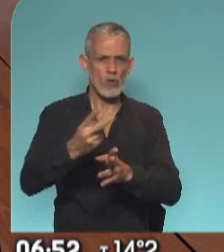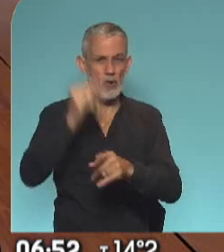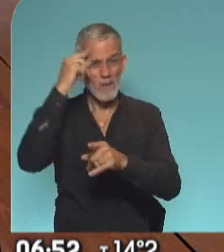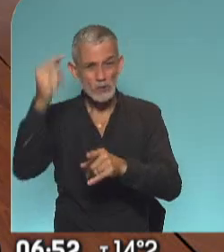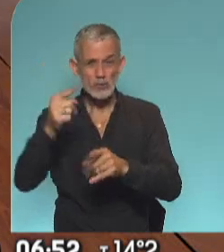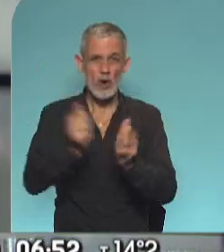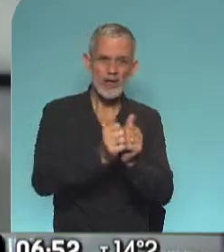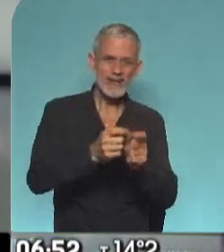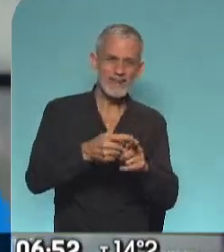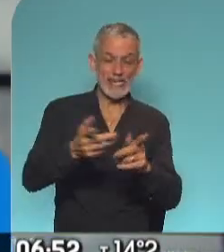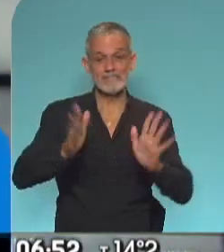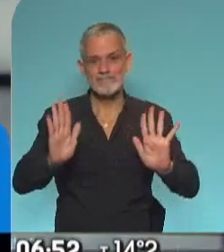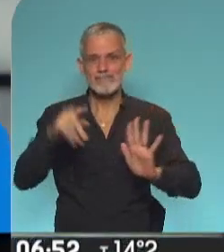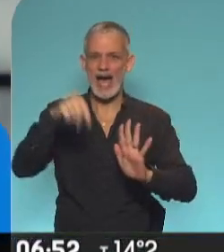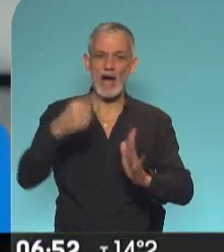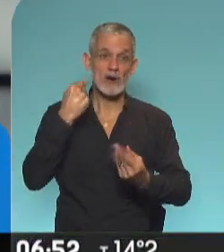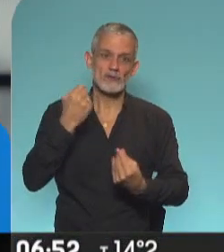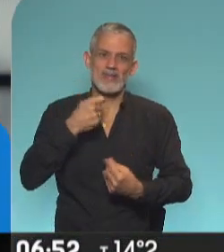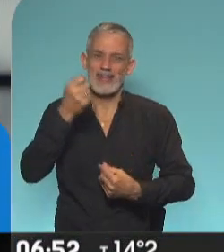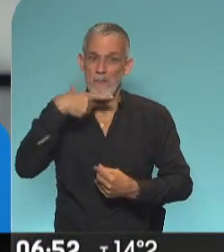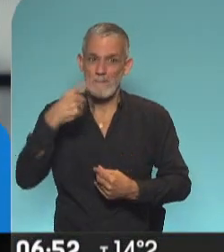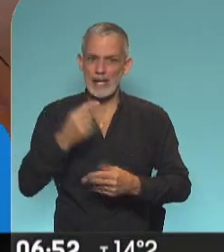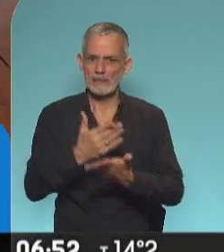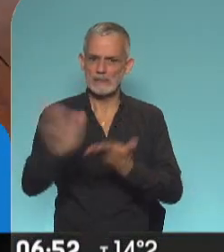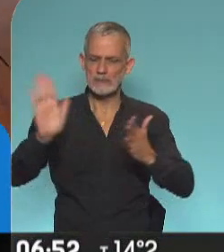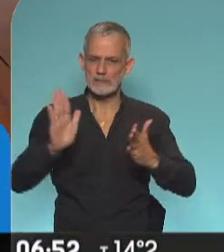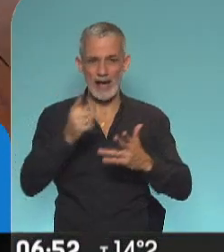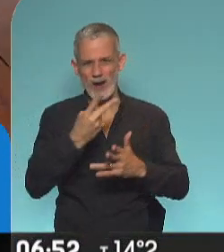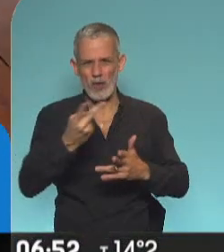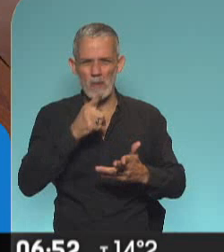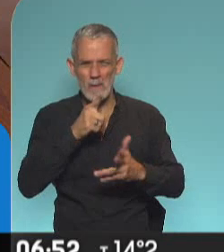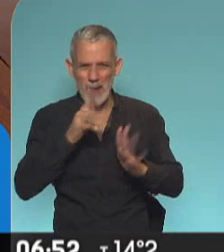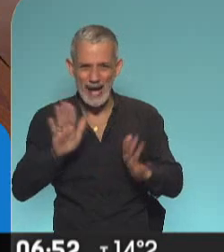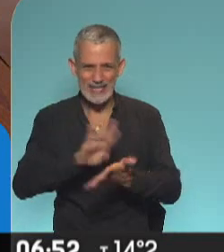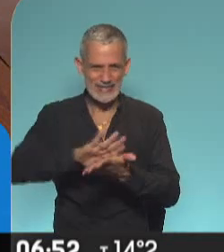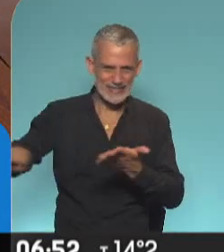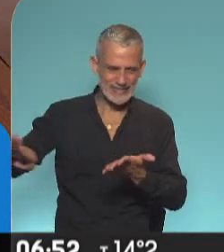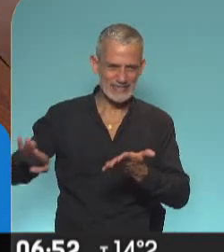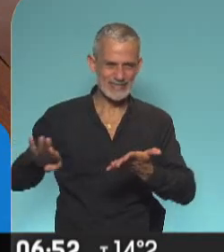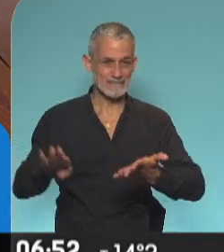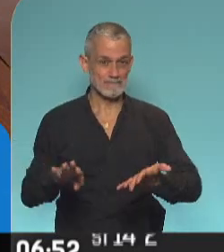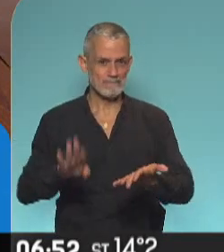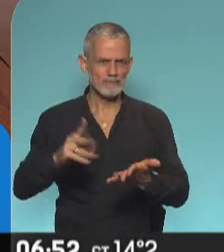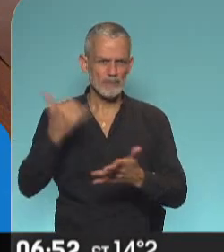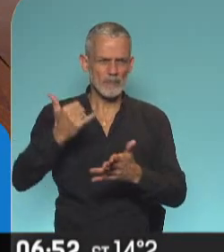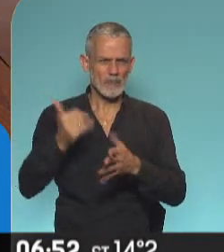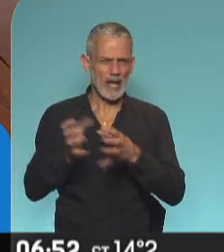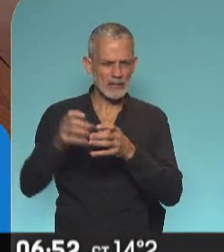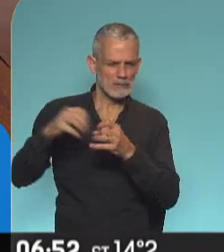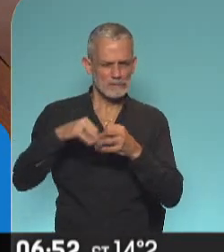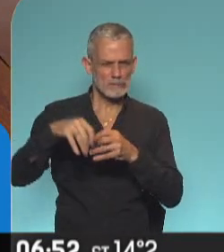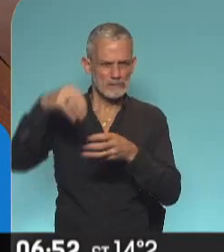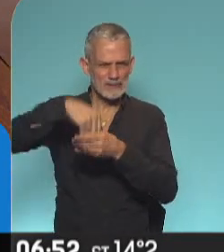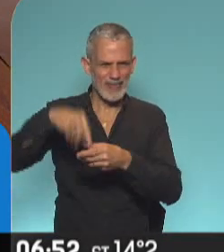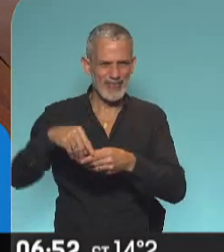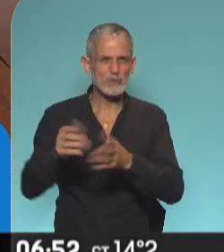ahora al menos este intento de Mauricio Macri de sacarlos de la carrera, en esto que sí tiene que ver con una interna de Juntos por el Cambio. Pero